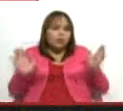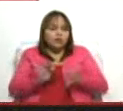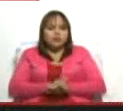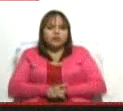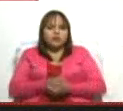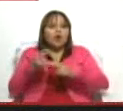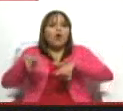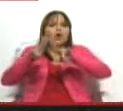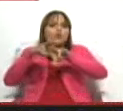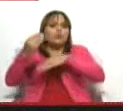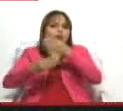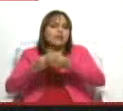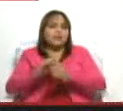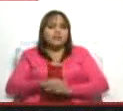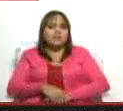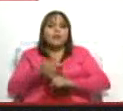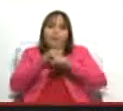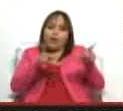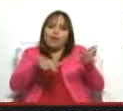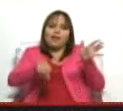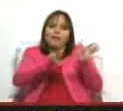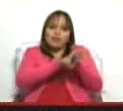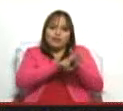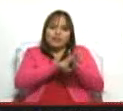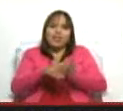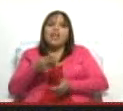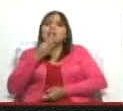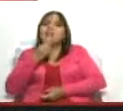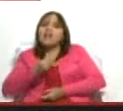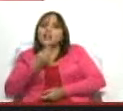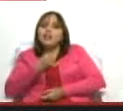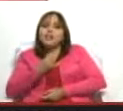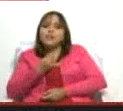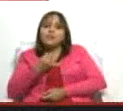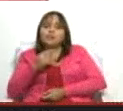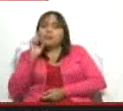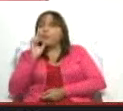ellos. Pero te repito, a Israel ni lo ven,